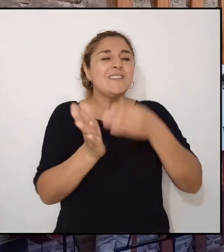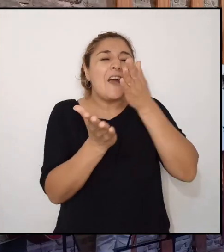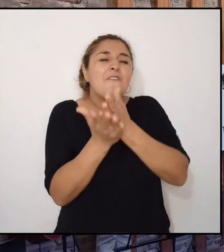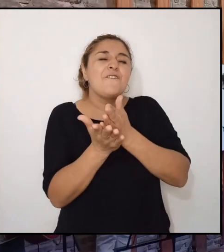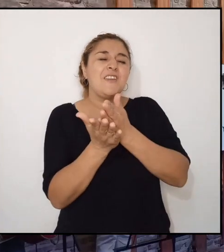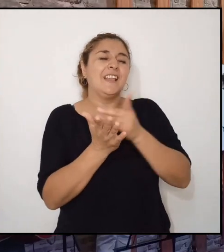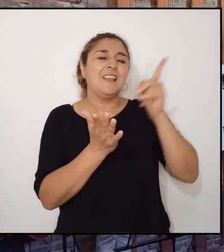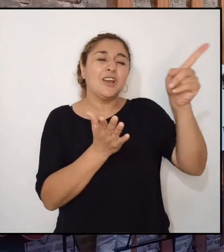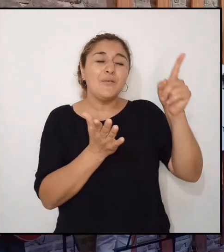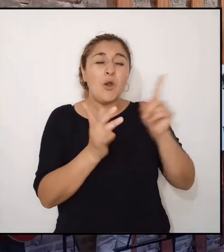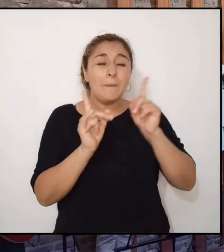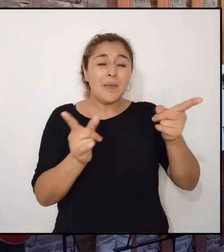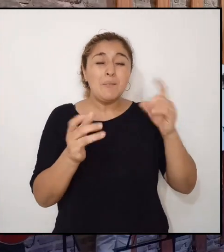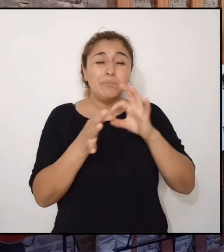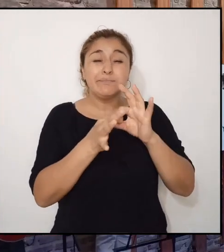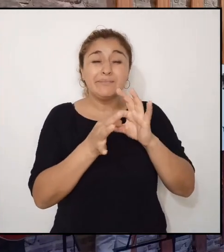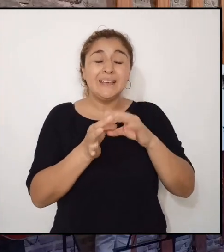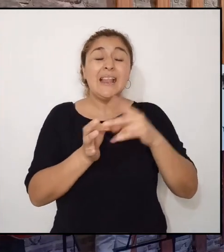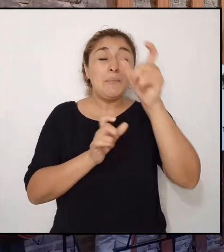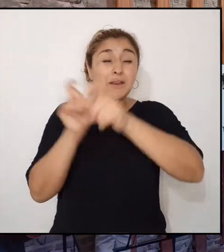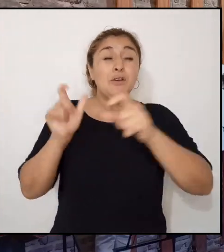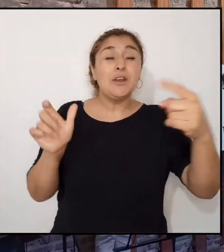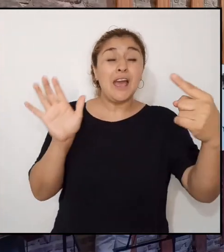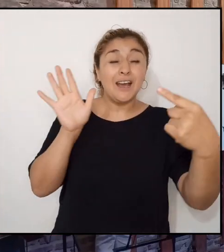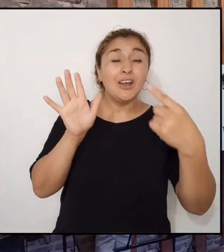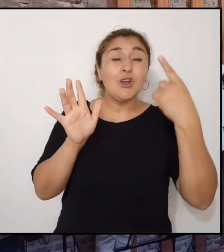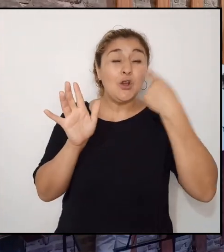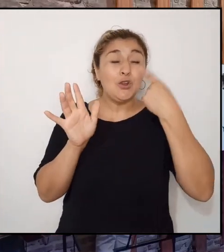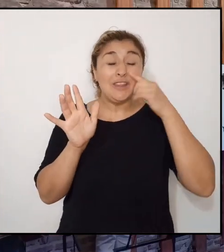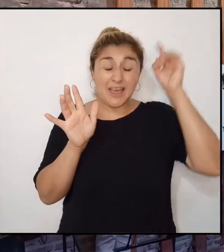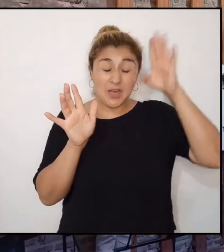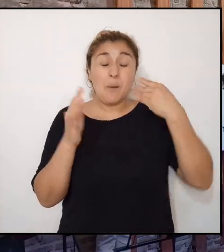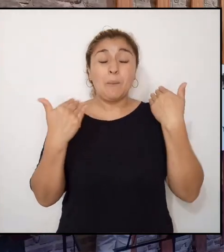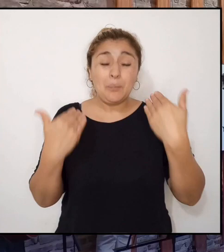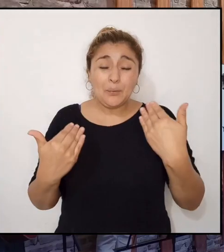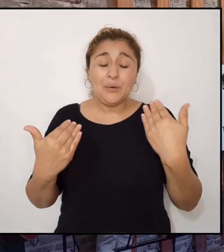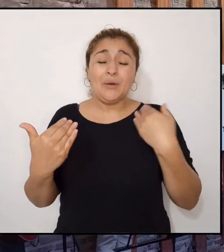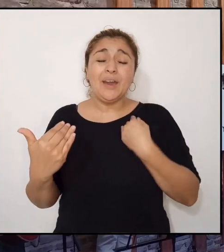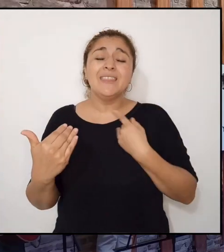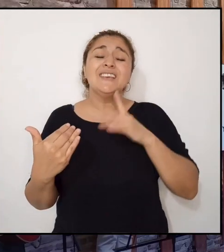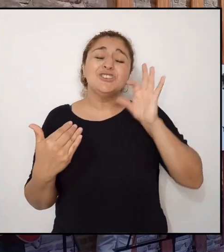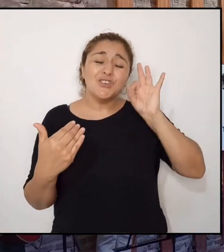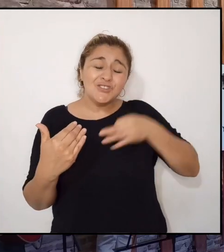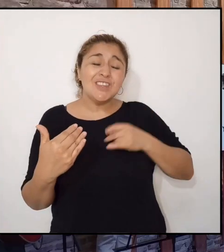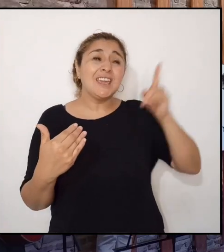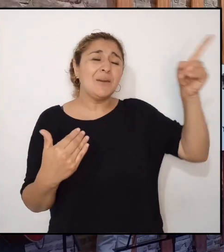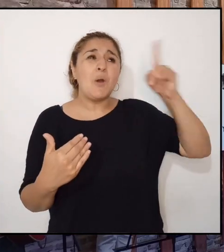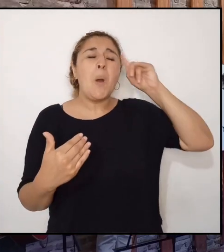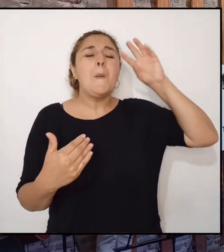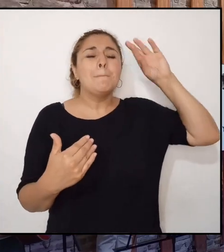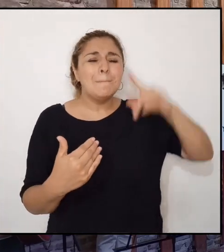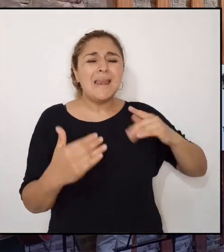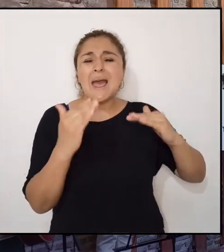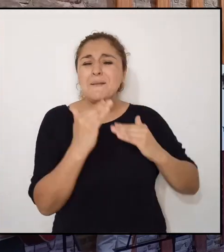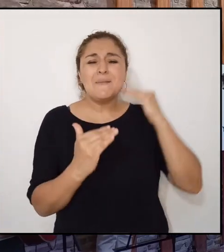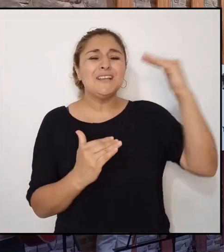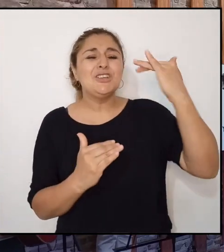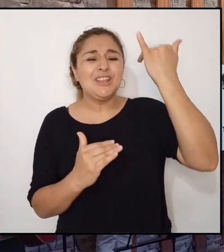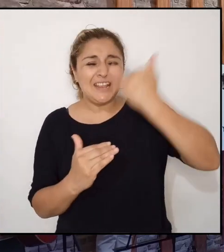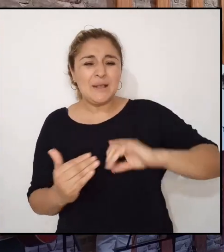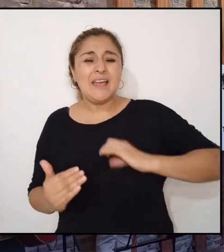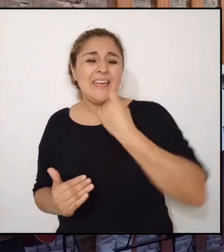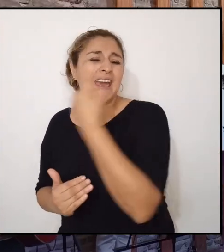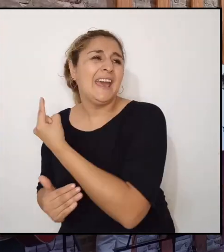lo que tú has hecho hasta ahora, pero sé que tú tienes mayores planes para sus vidas. Señor, en el nombre maravilloso